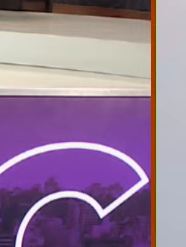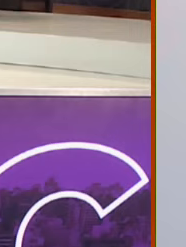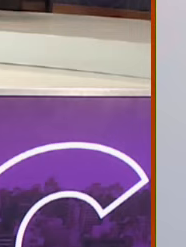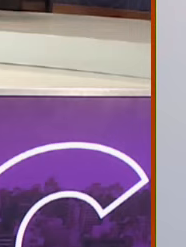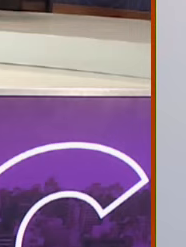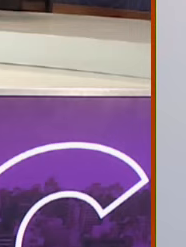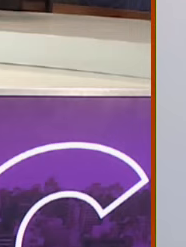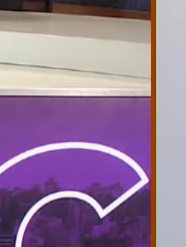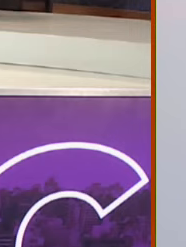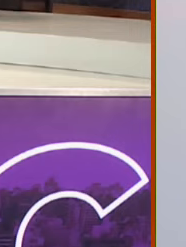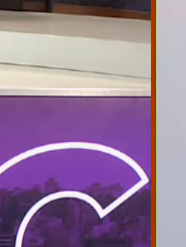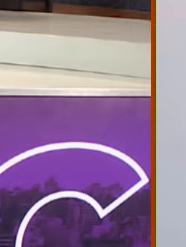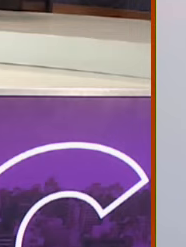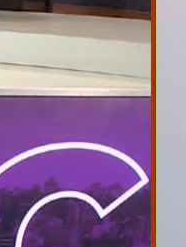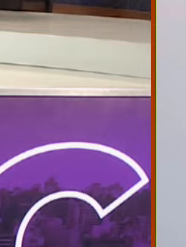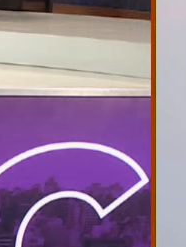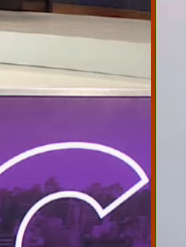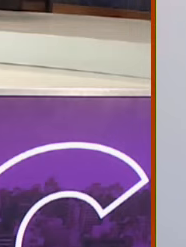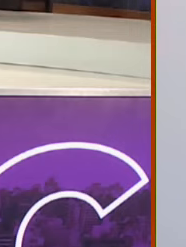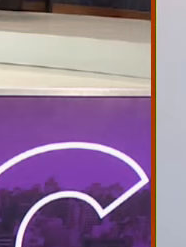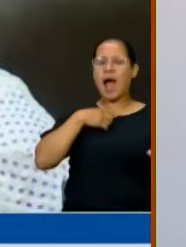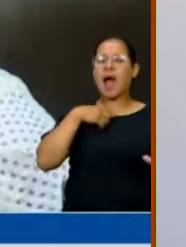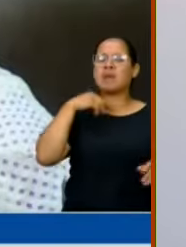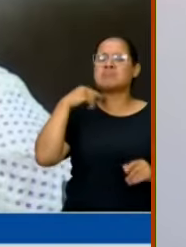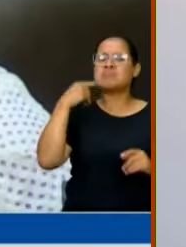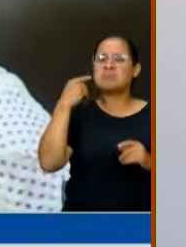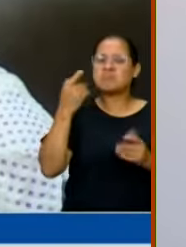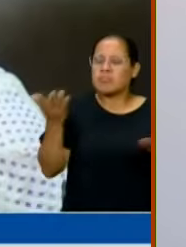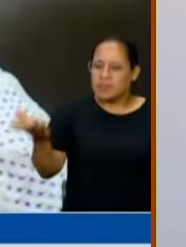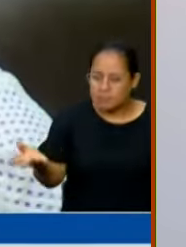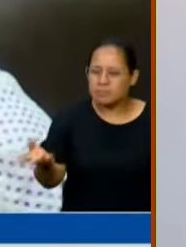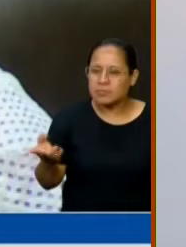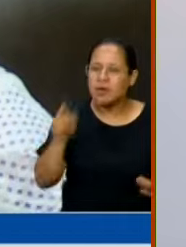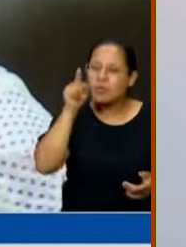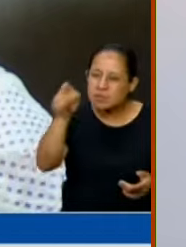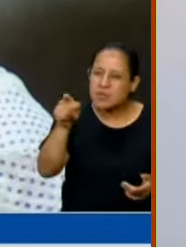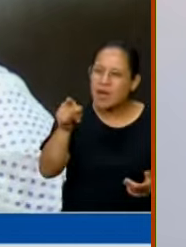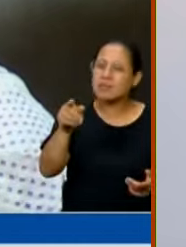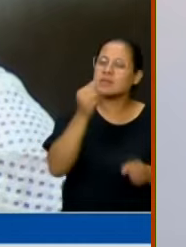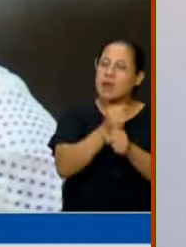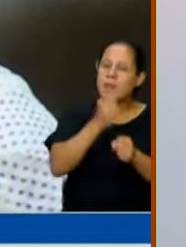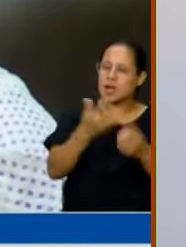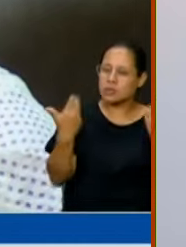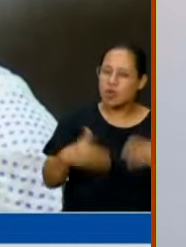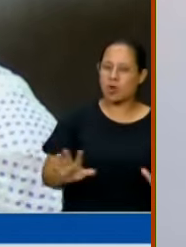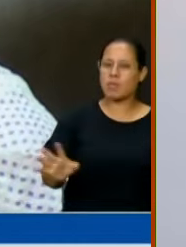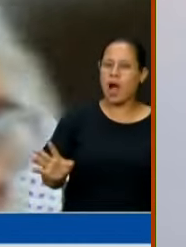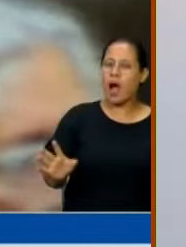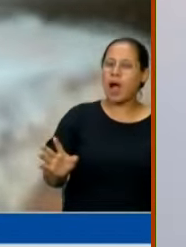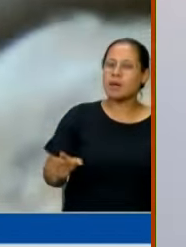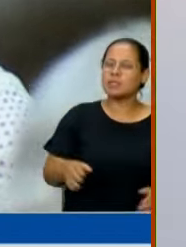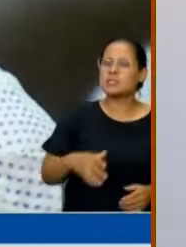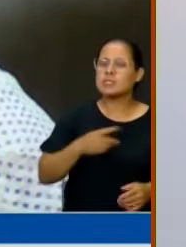Mira, hasta donde nosotros sabemos, y teniendo en cuenta que todavía no tenemos el dictamen, no han